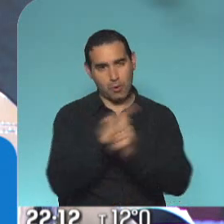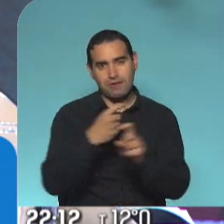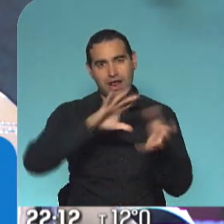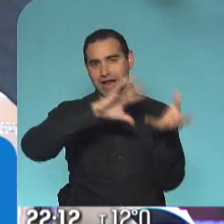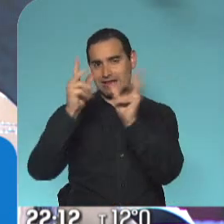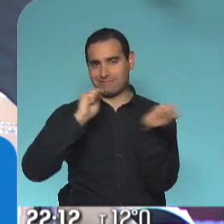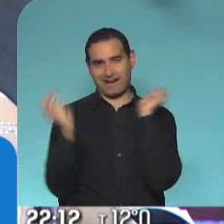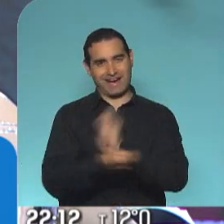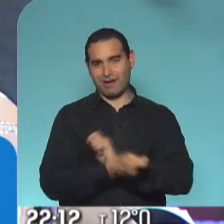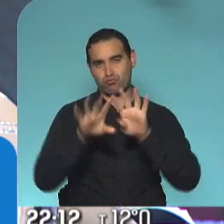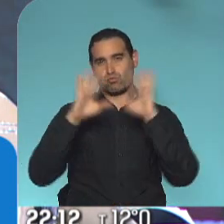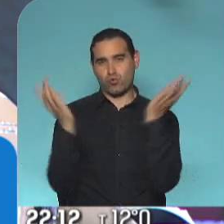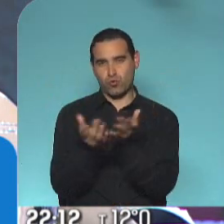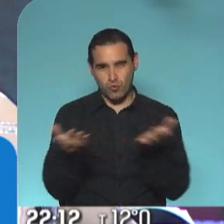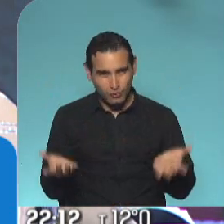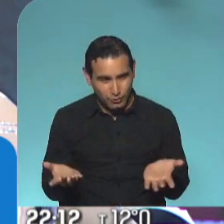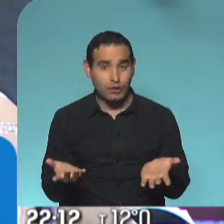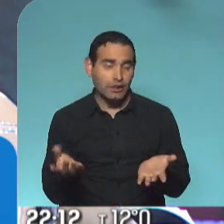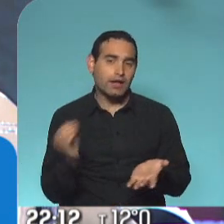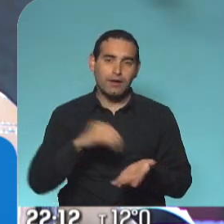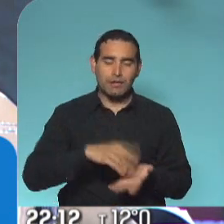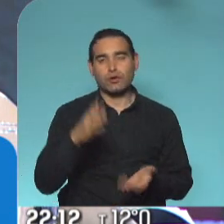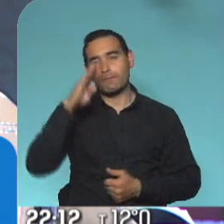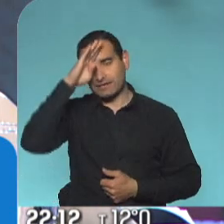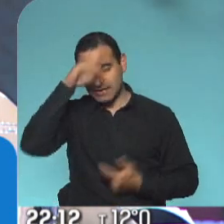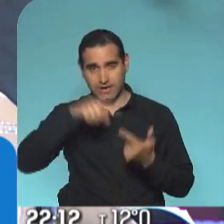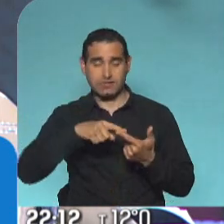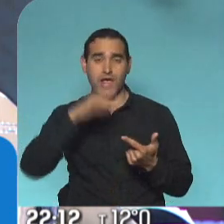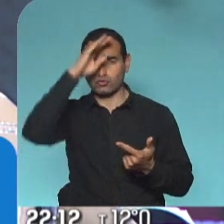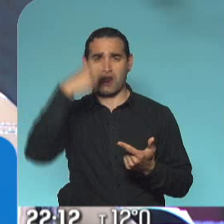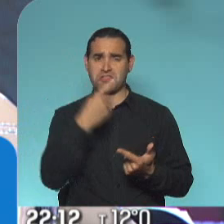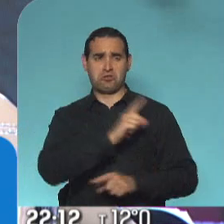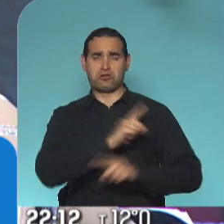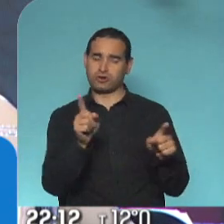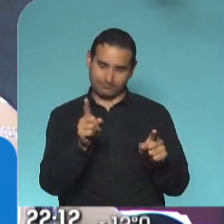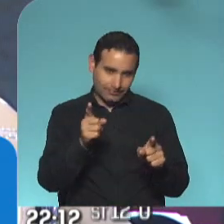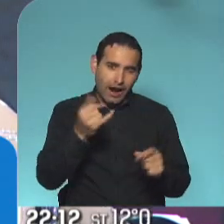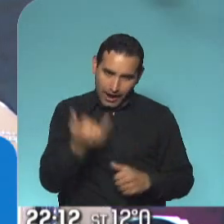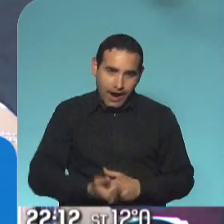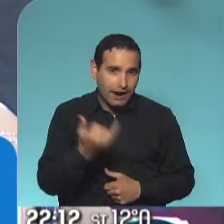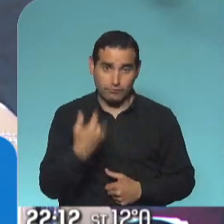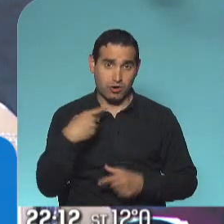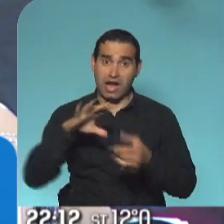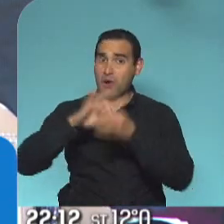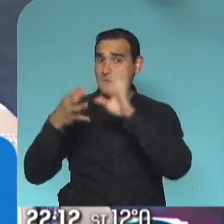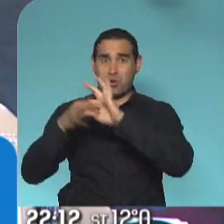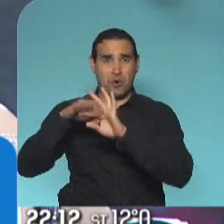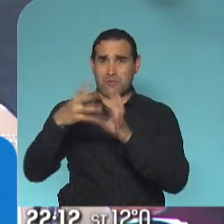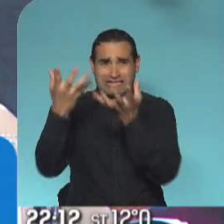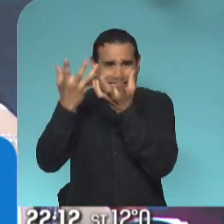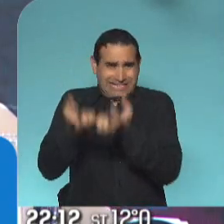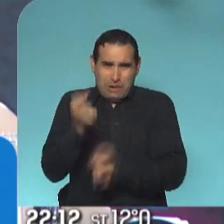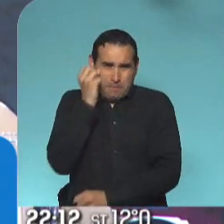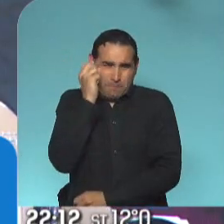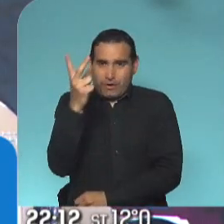cambio climático global. Más allá de que presidentes como Bolsonaro o Trump lo nieguen, esto ocurre. De hecho, Europa está sufriendo la peor sequía